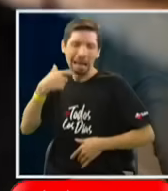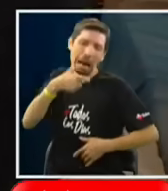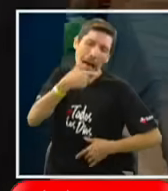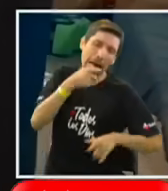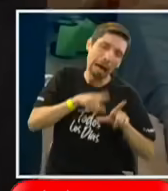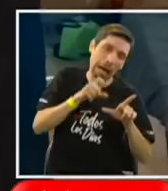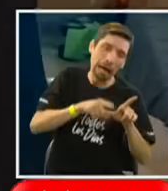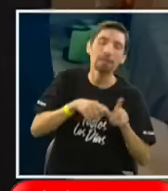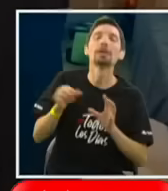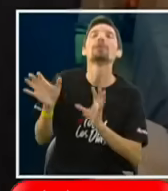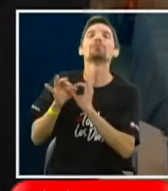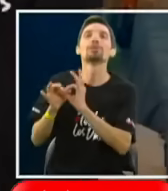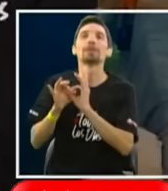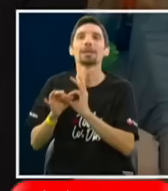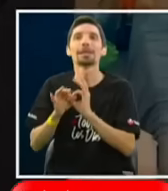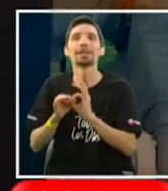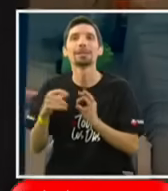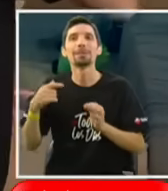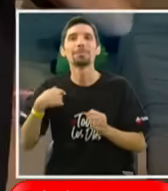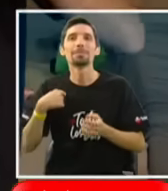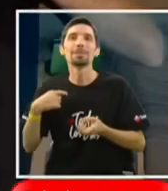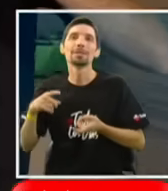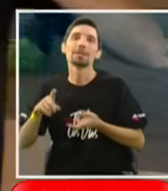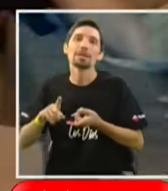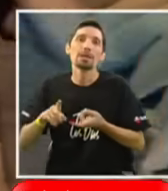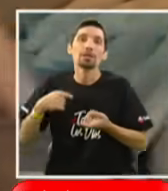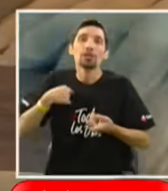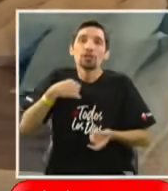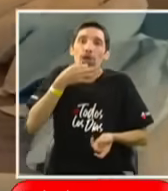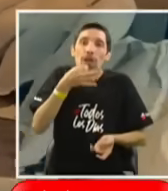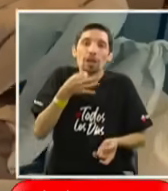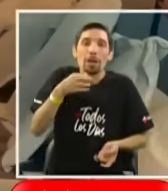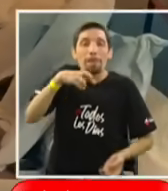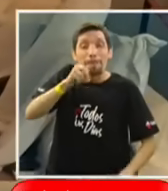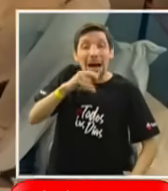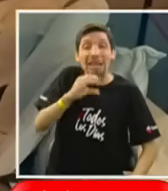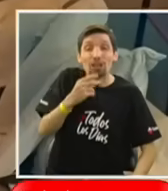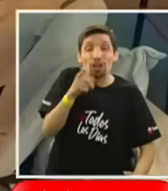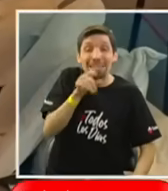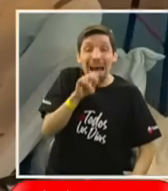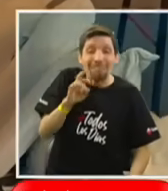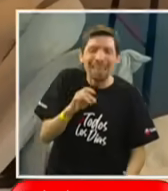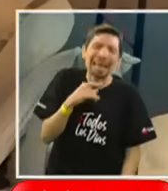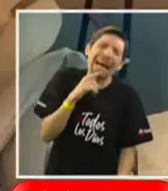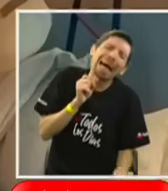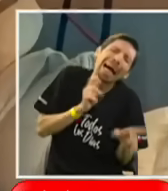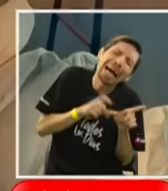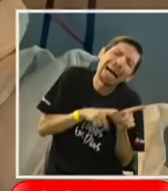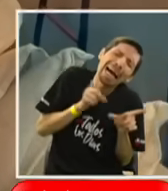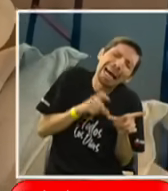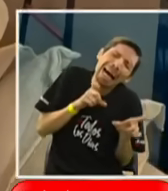Muy bien, gracias, Estefan, un honor. Y lo complemento con la risa de Pancho Saavedra.